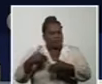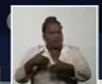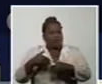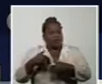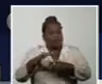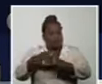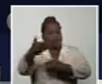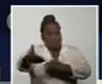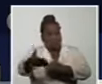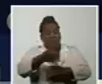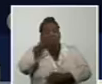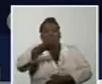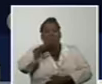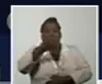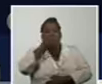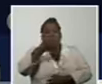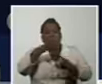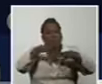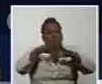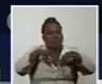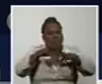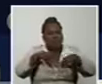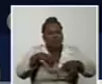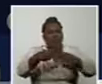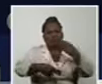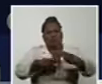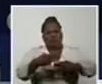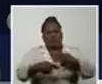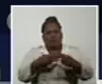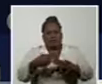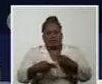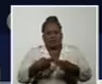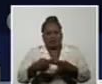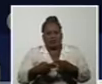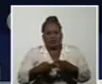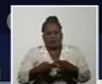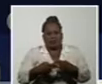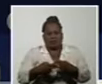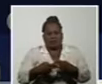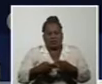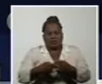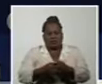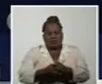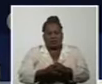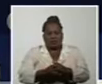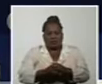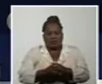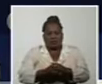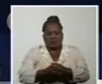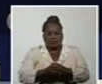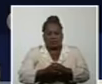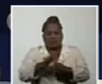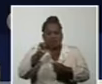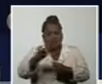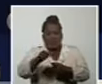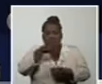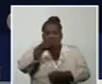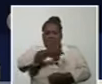comentar algunos estudios que se han hecho donde se le da una